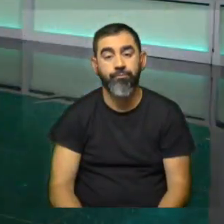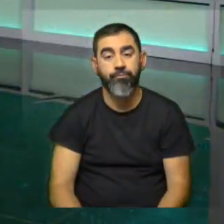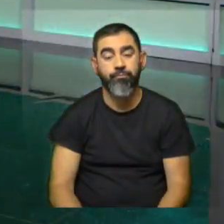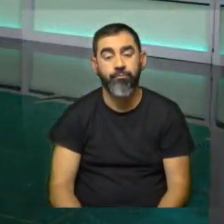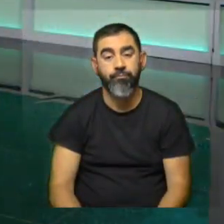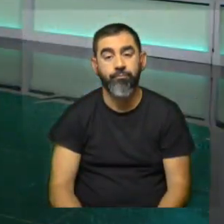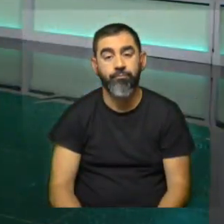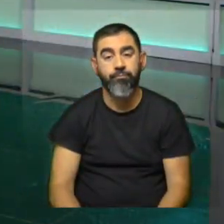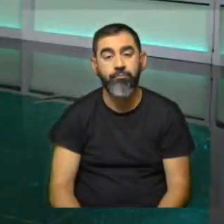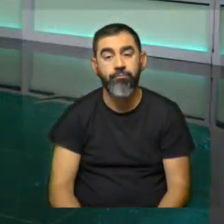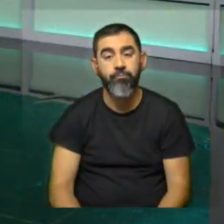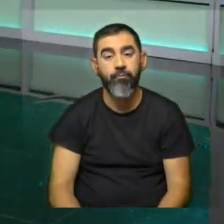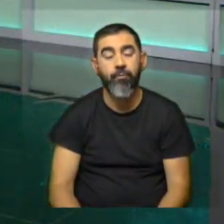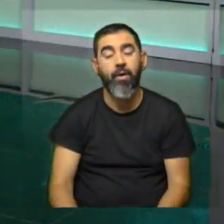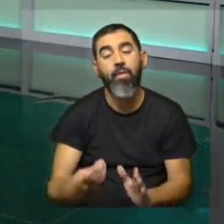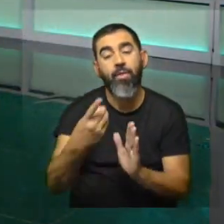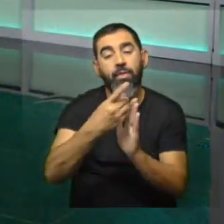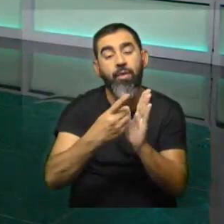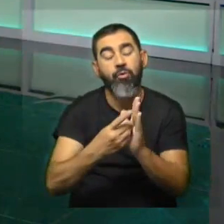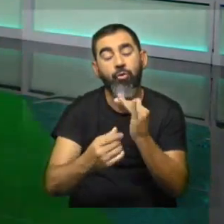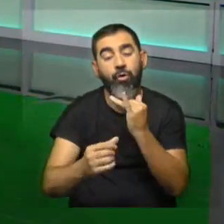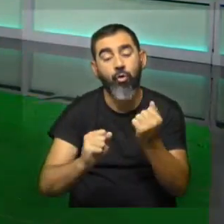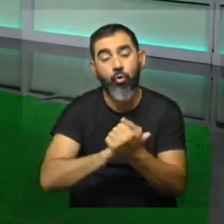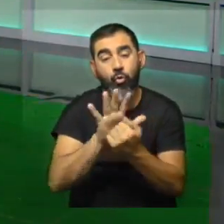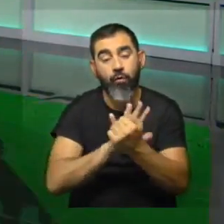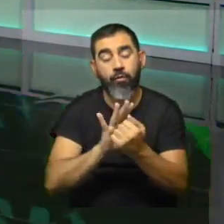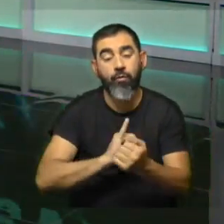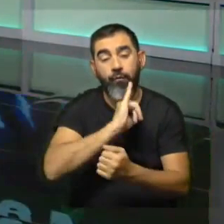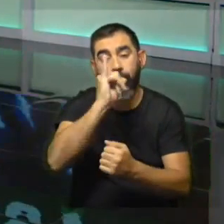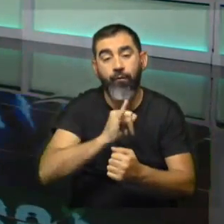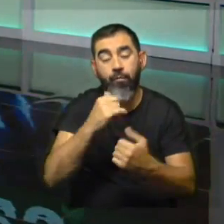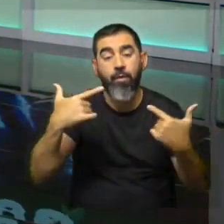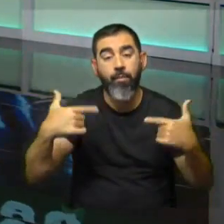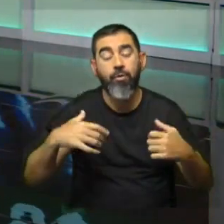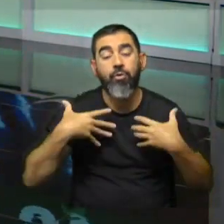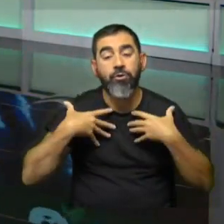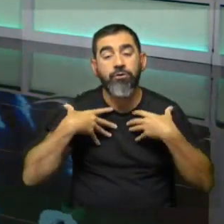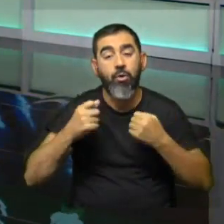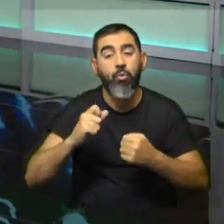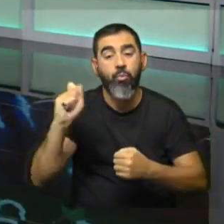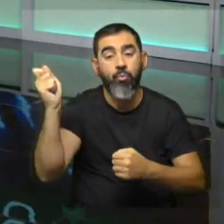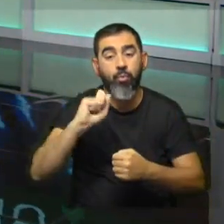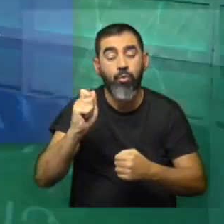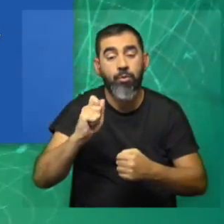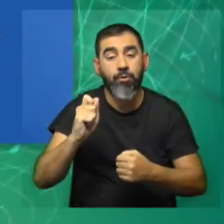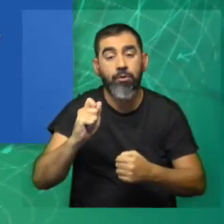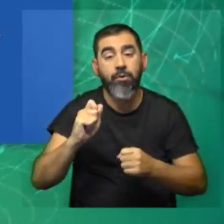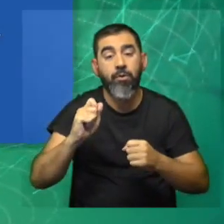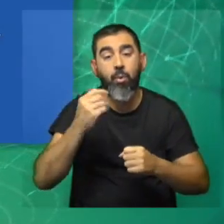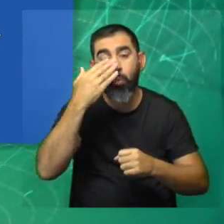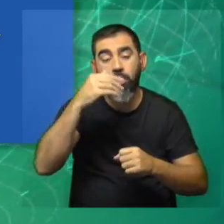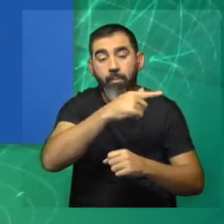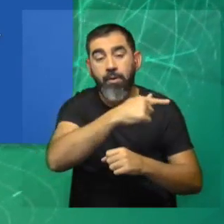Bueno, y vamos a hablar ahora de datos COVID, porque según informó el Ministerio de Salud Pública, en los 7 días